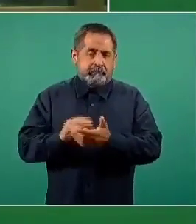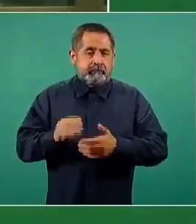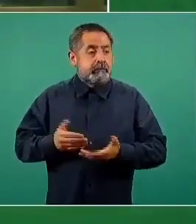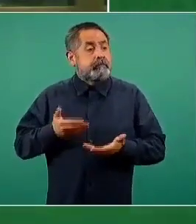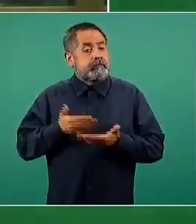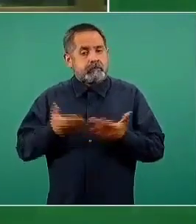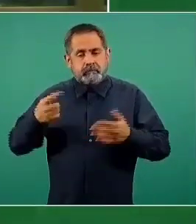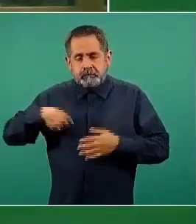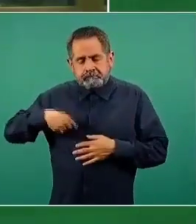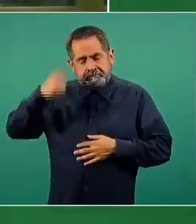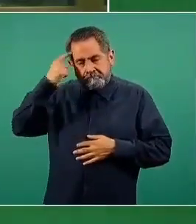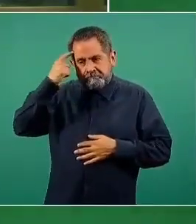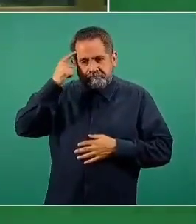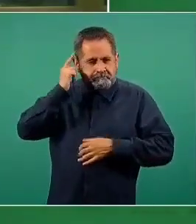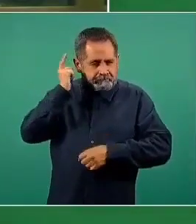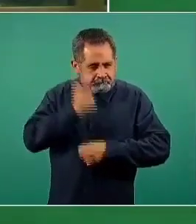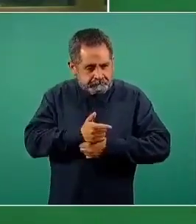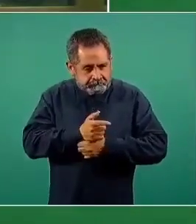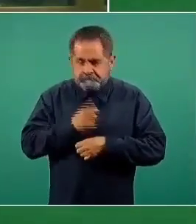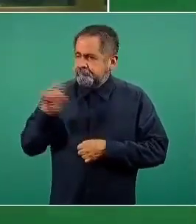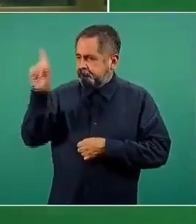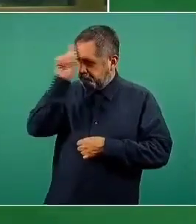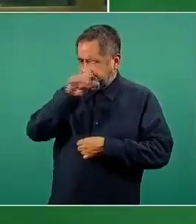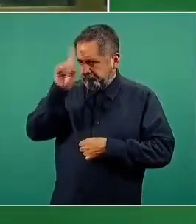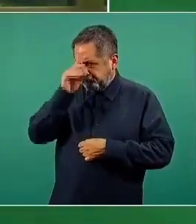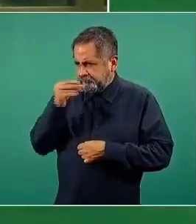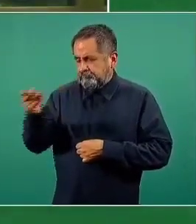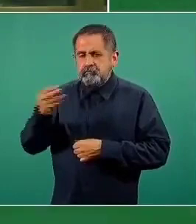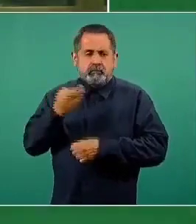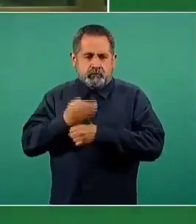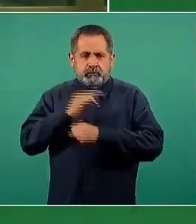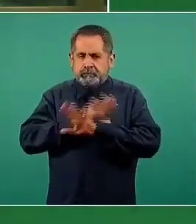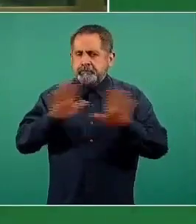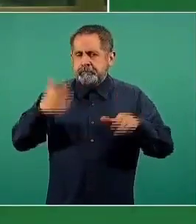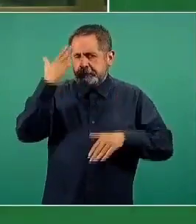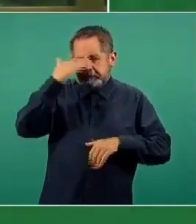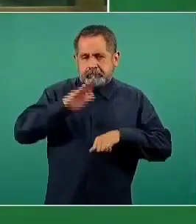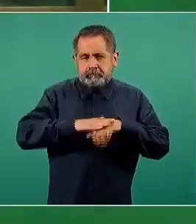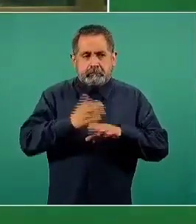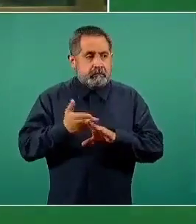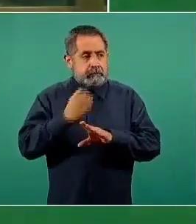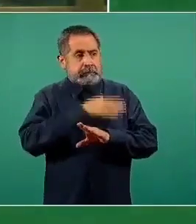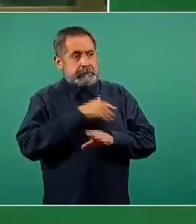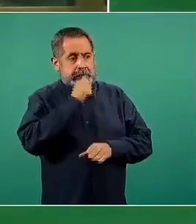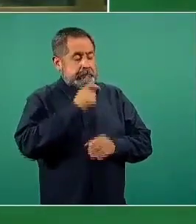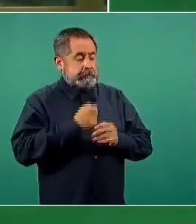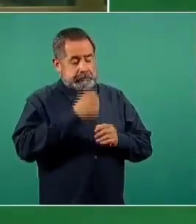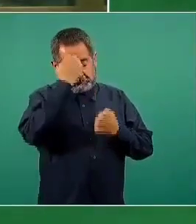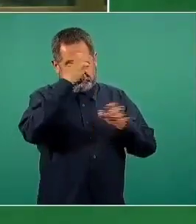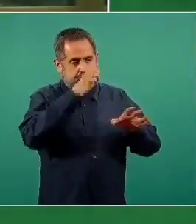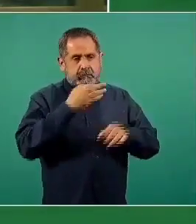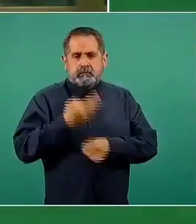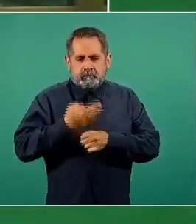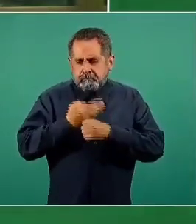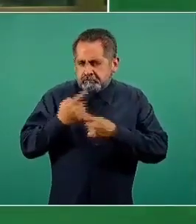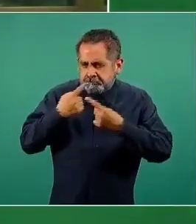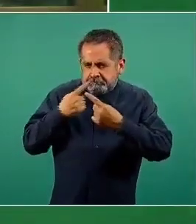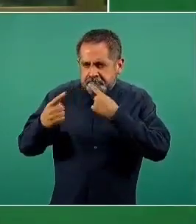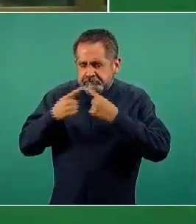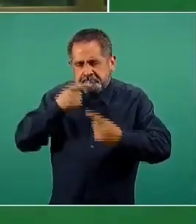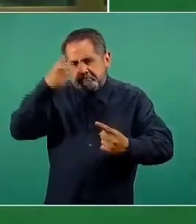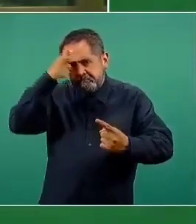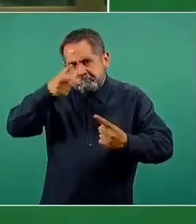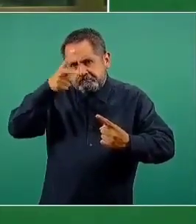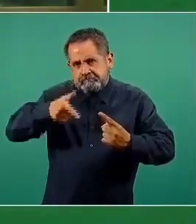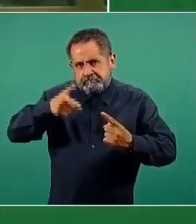permite recomendaciones de mayor utilidad. Sabemos más. Este es el motivo de nuestras reuniones. En